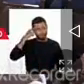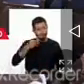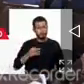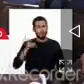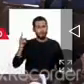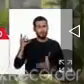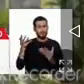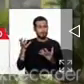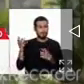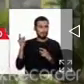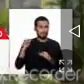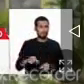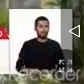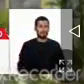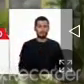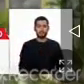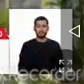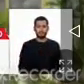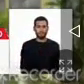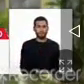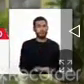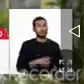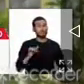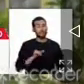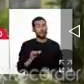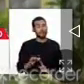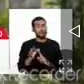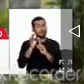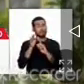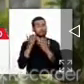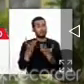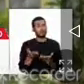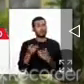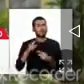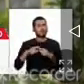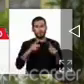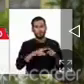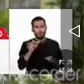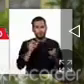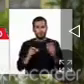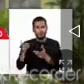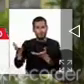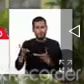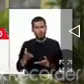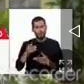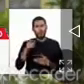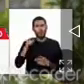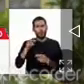era su deseo. Y hago especial mención de los invitados de honor,